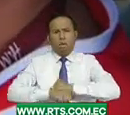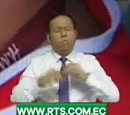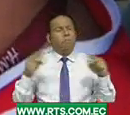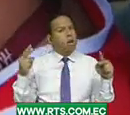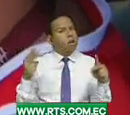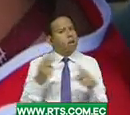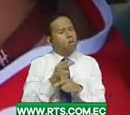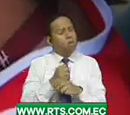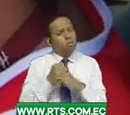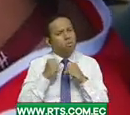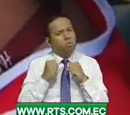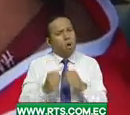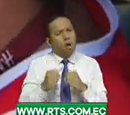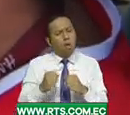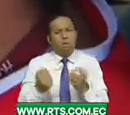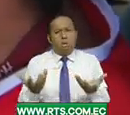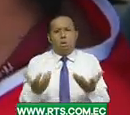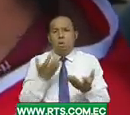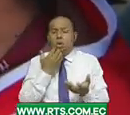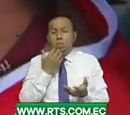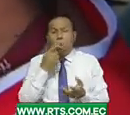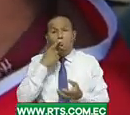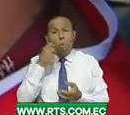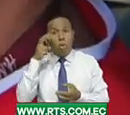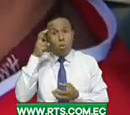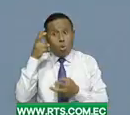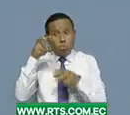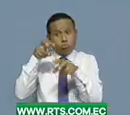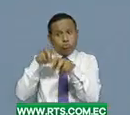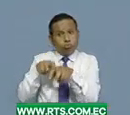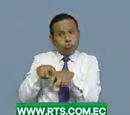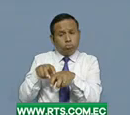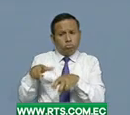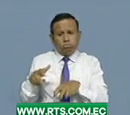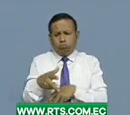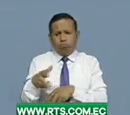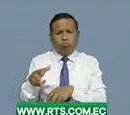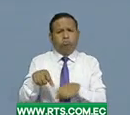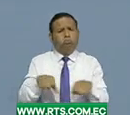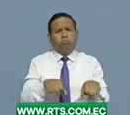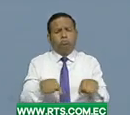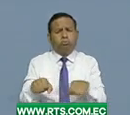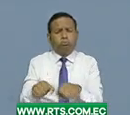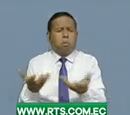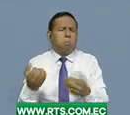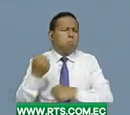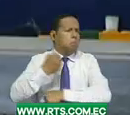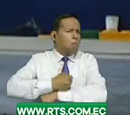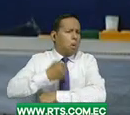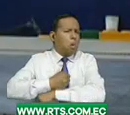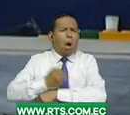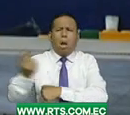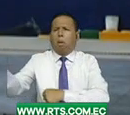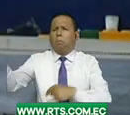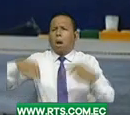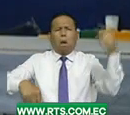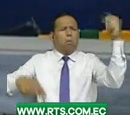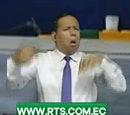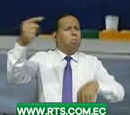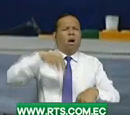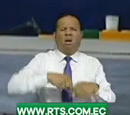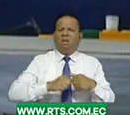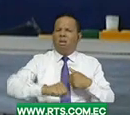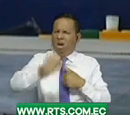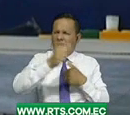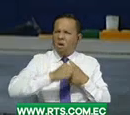andan en moto dos personas, dos hombres hasta la noche. De Pascuales, de todos esos vienen, de todos lados. Ahorita se han vuelto como por